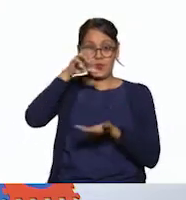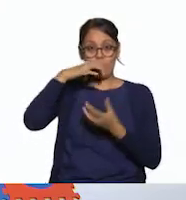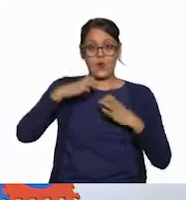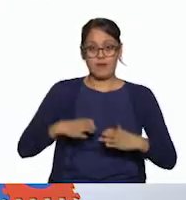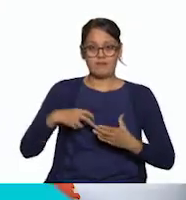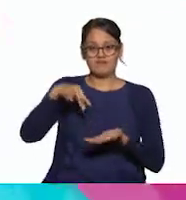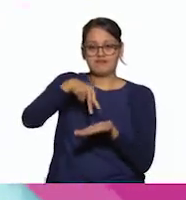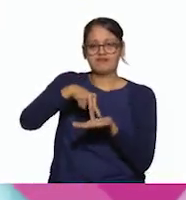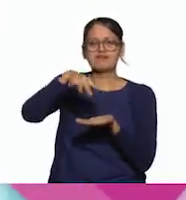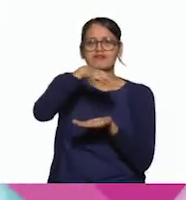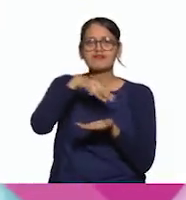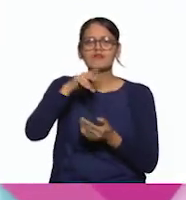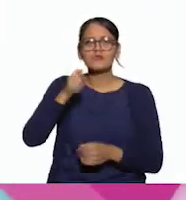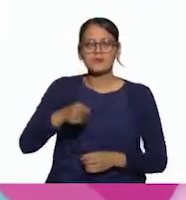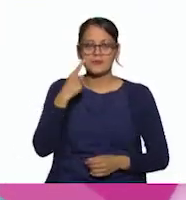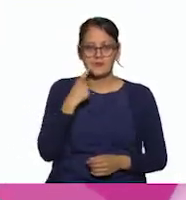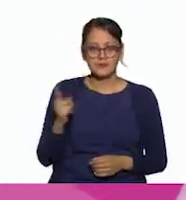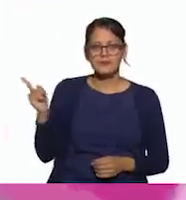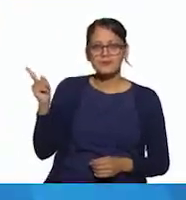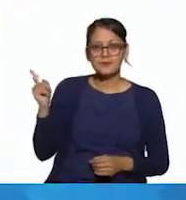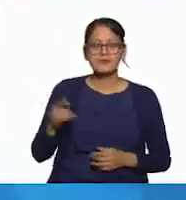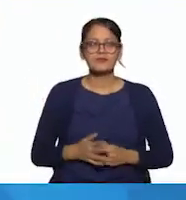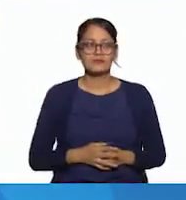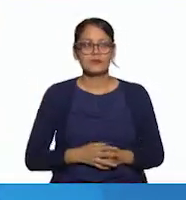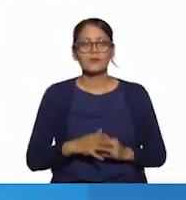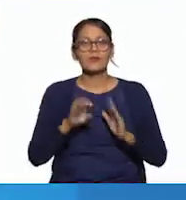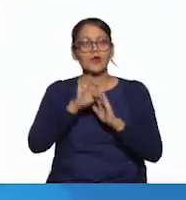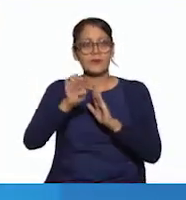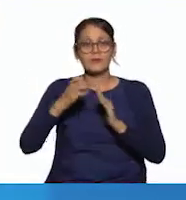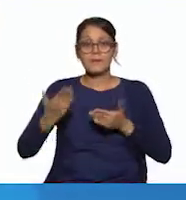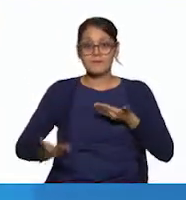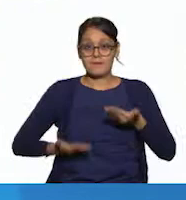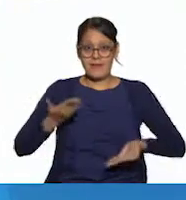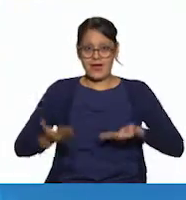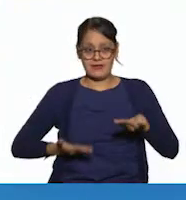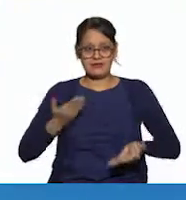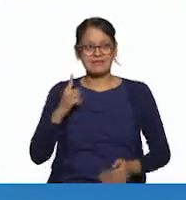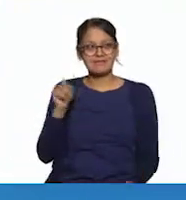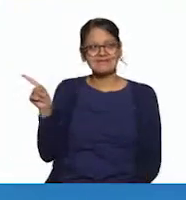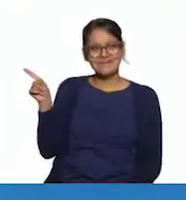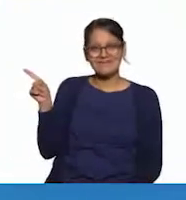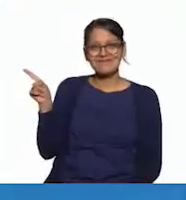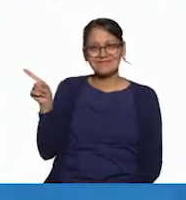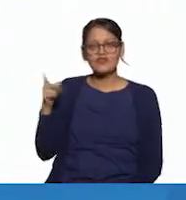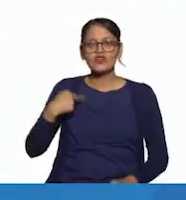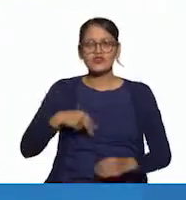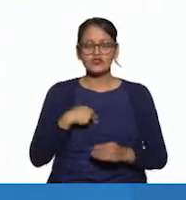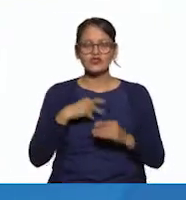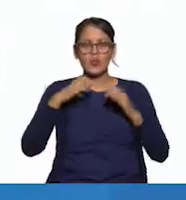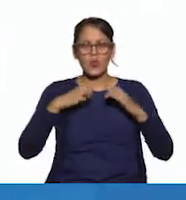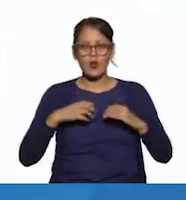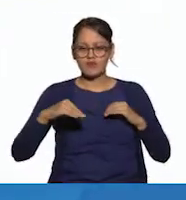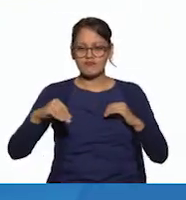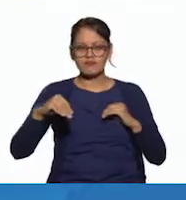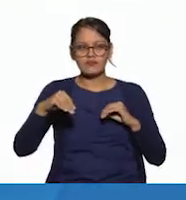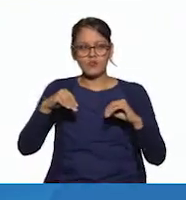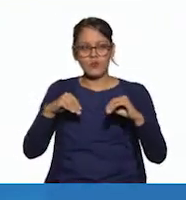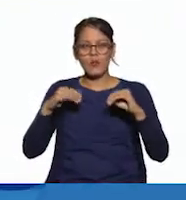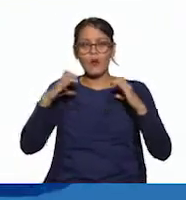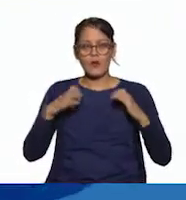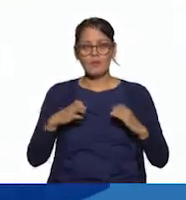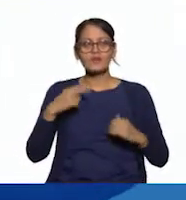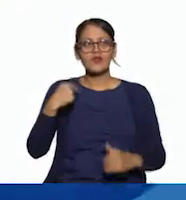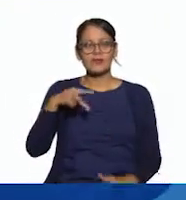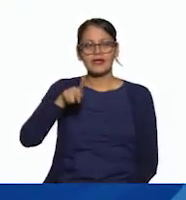Vamos a verlo. En la danza, al espacio que ocupamos sin desplazarnos, le llamamos espacio parcial